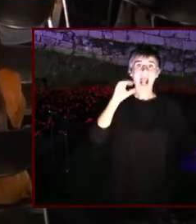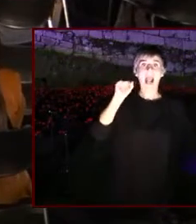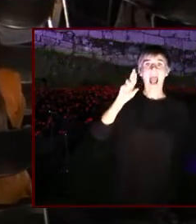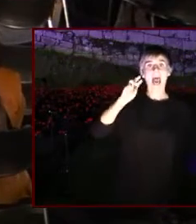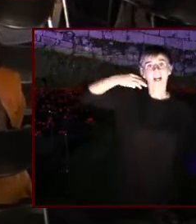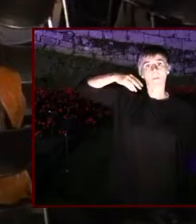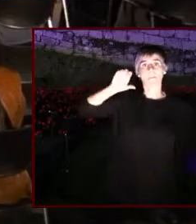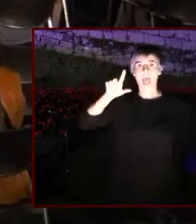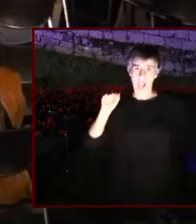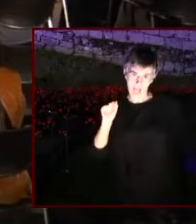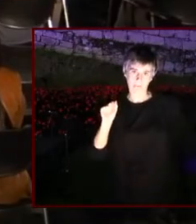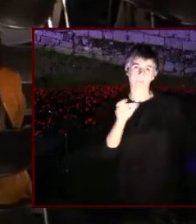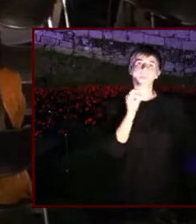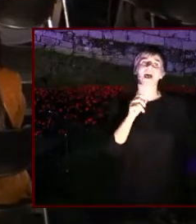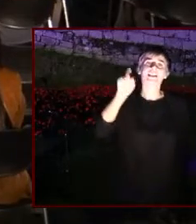as mentoras,